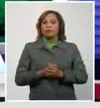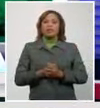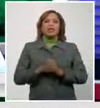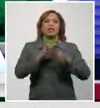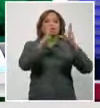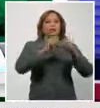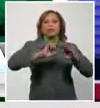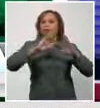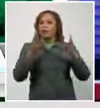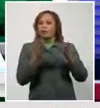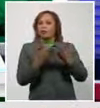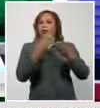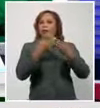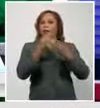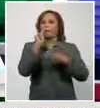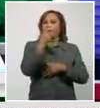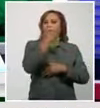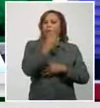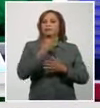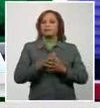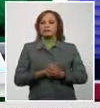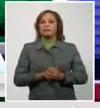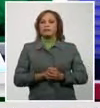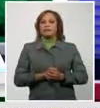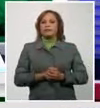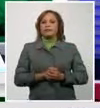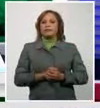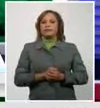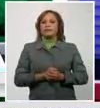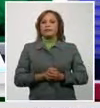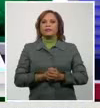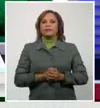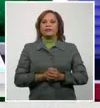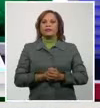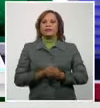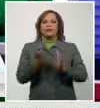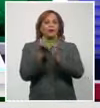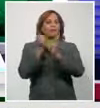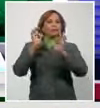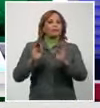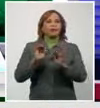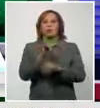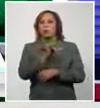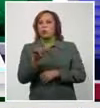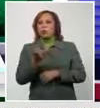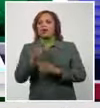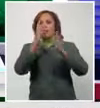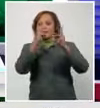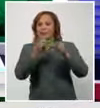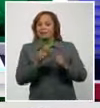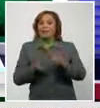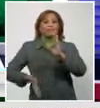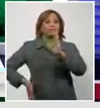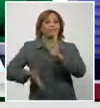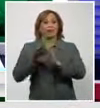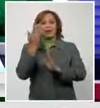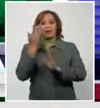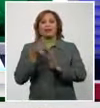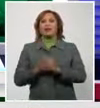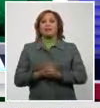resultado de estas muestras que se procesaron, se diagnostican también la cifra más elevada